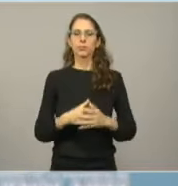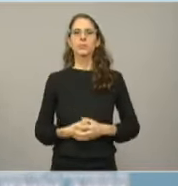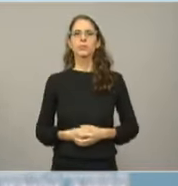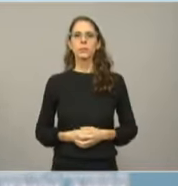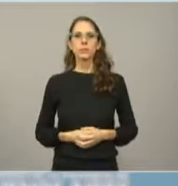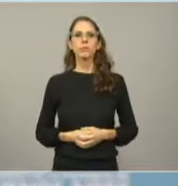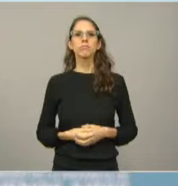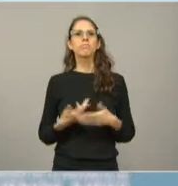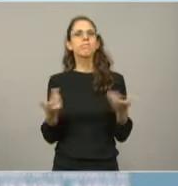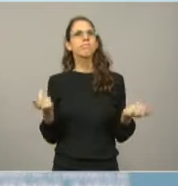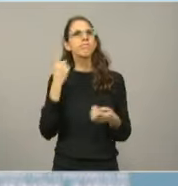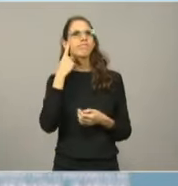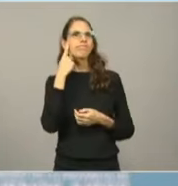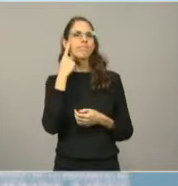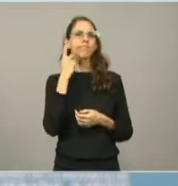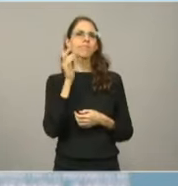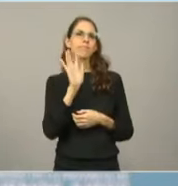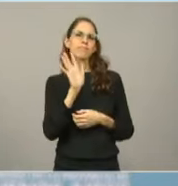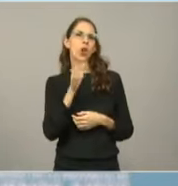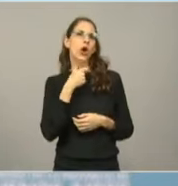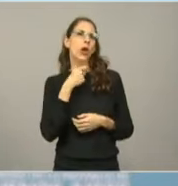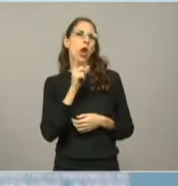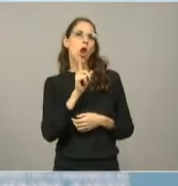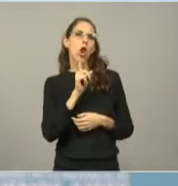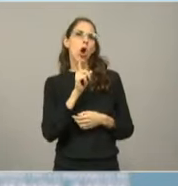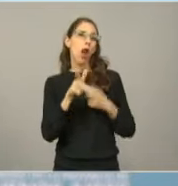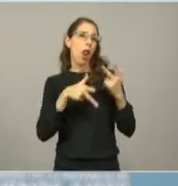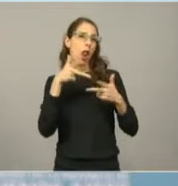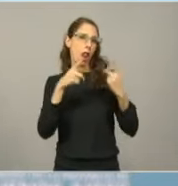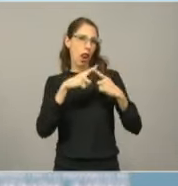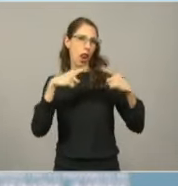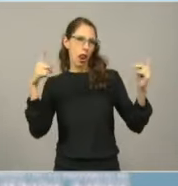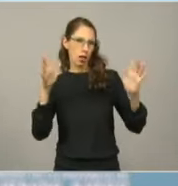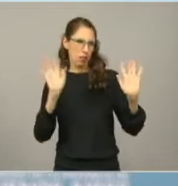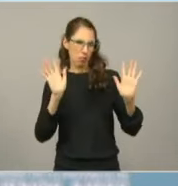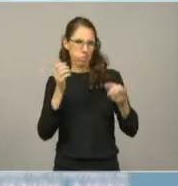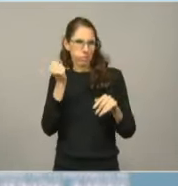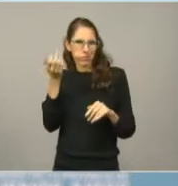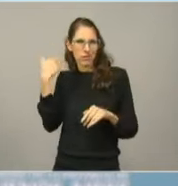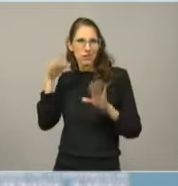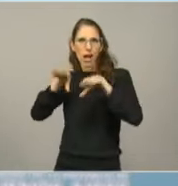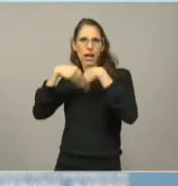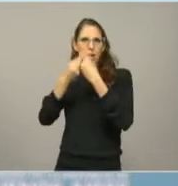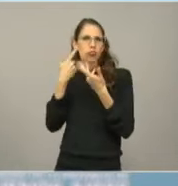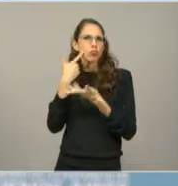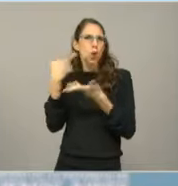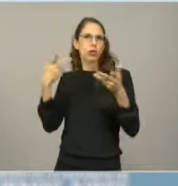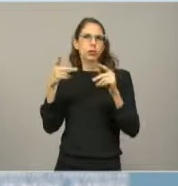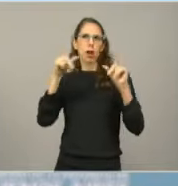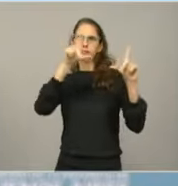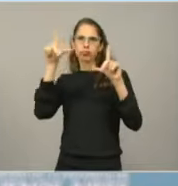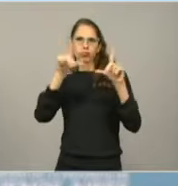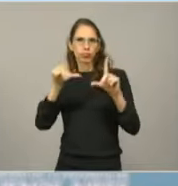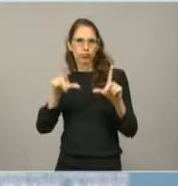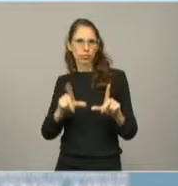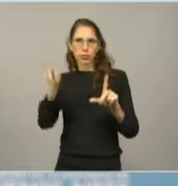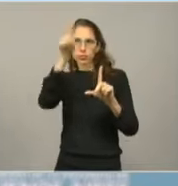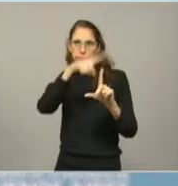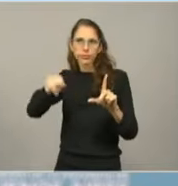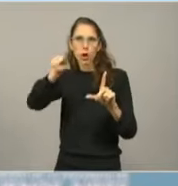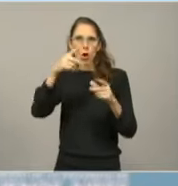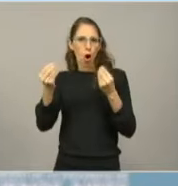que digo no quiero abundar en esto lo mostraba Nicolás los resultados que que tuvo la la